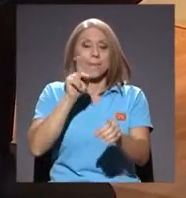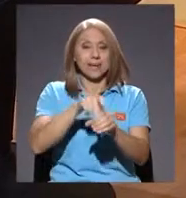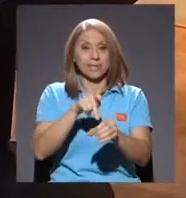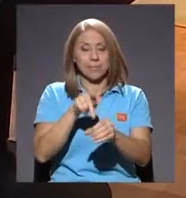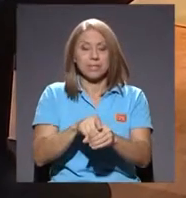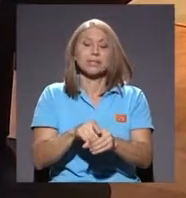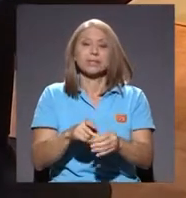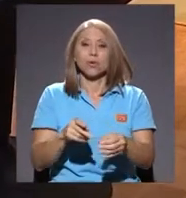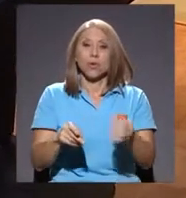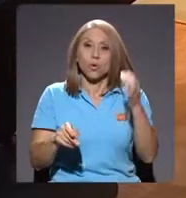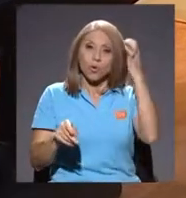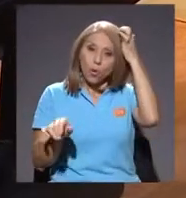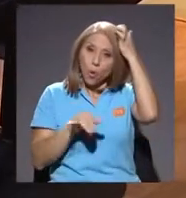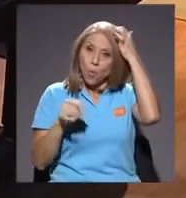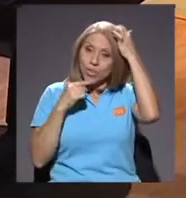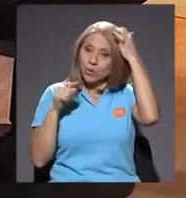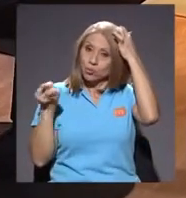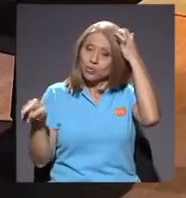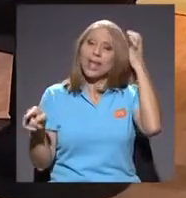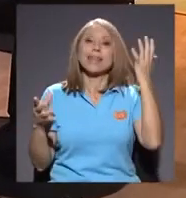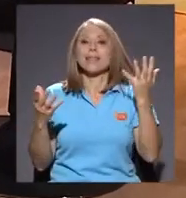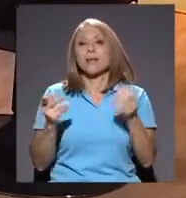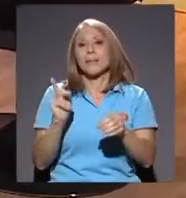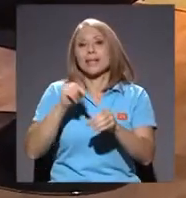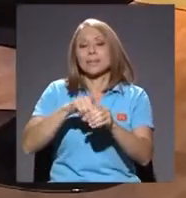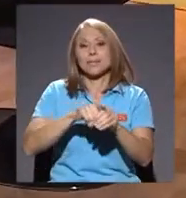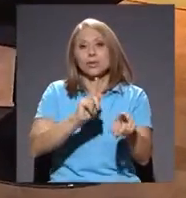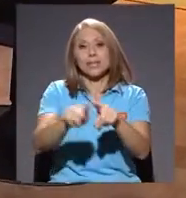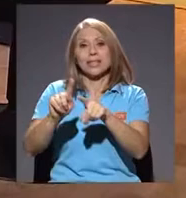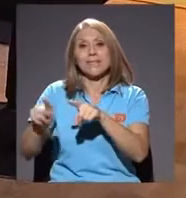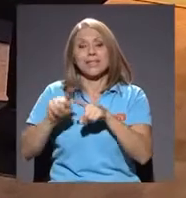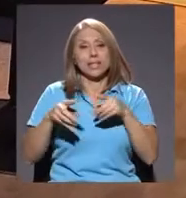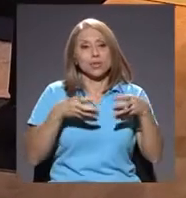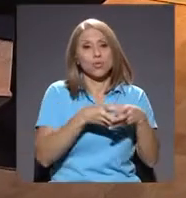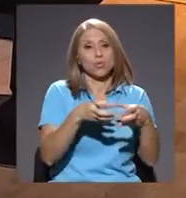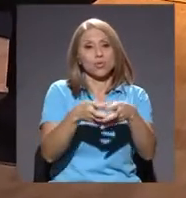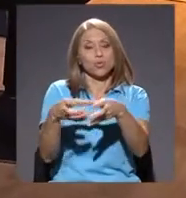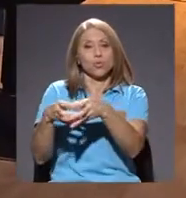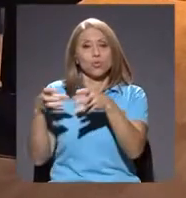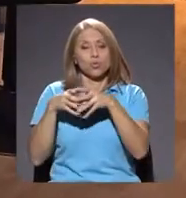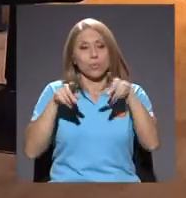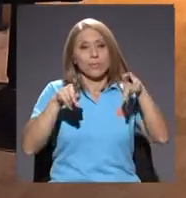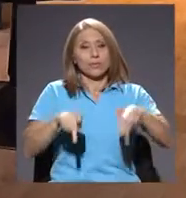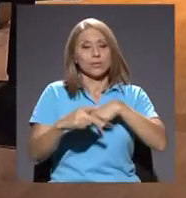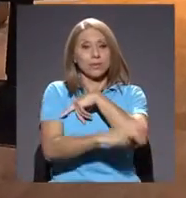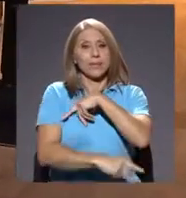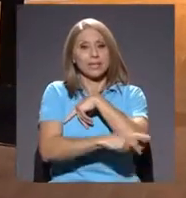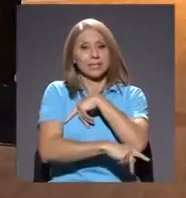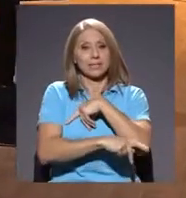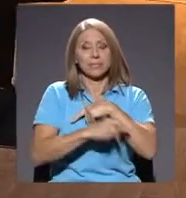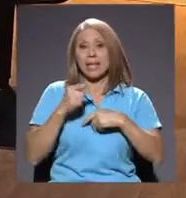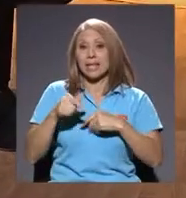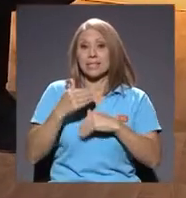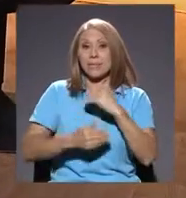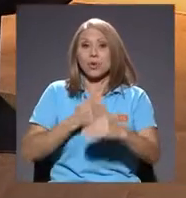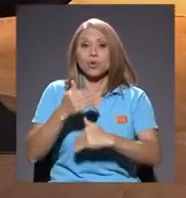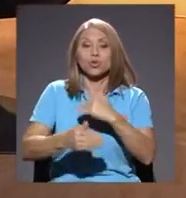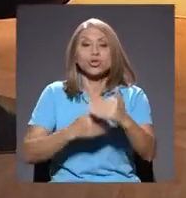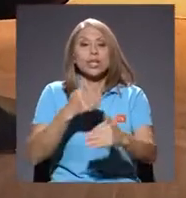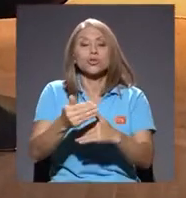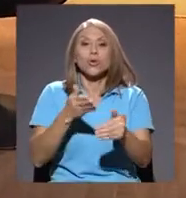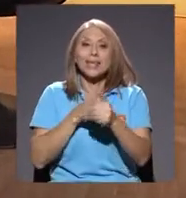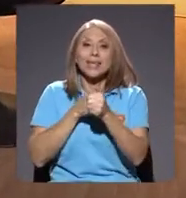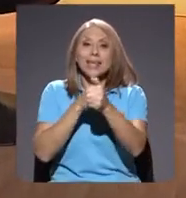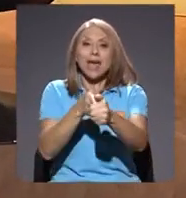no lo digo en el file de los distintos sectores del país en un proceso guiado por la concertación nacional